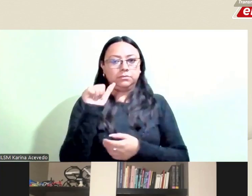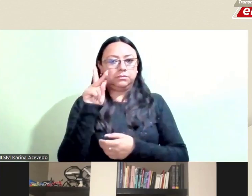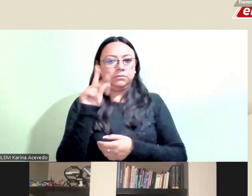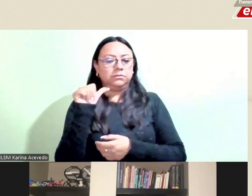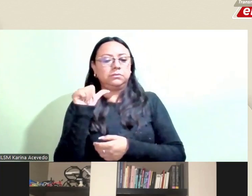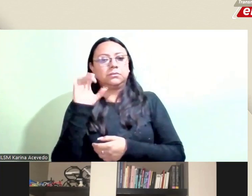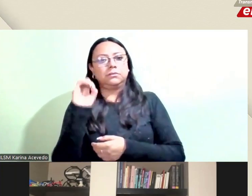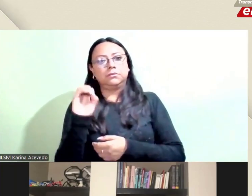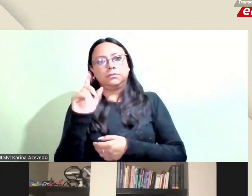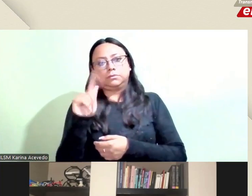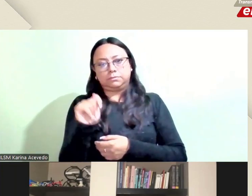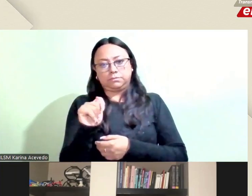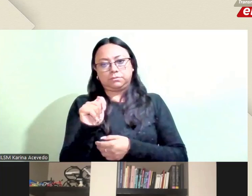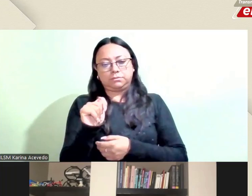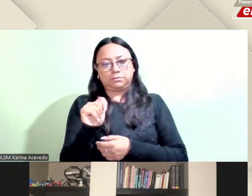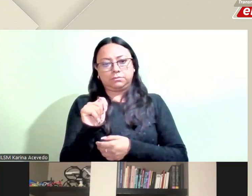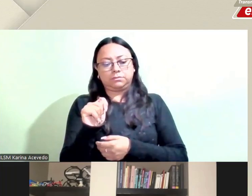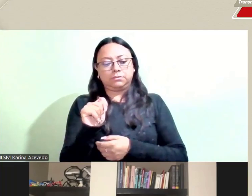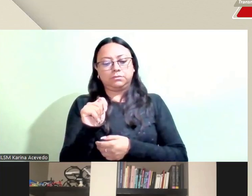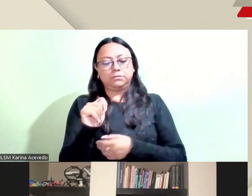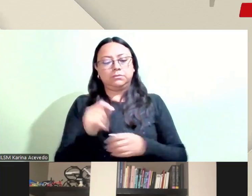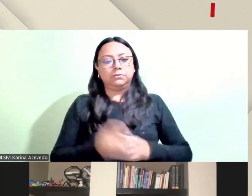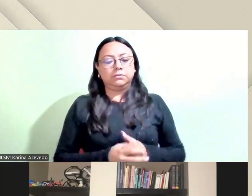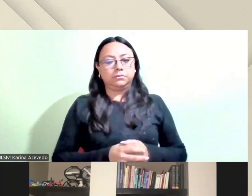Ordenamiento Territorial de